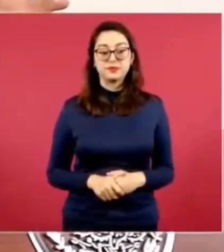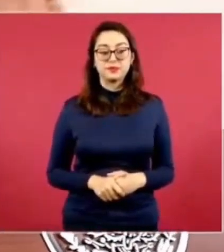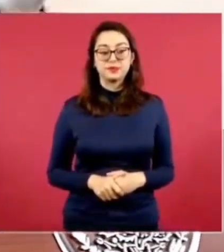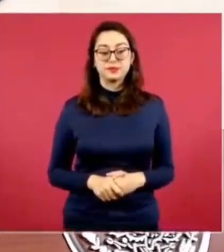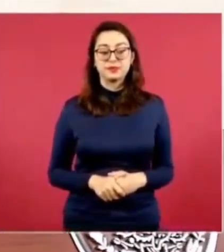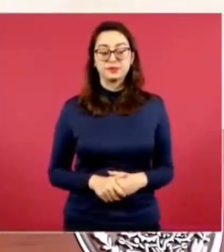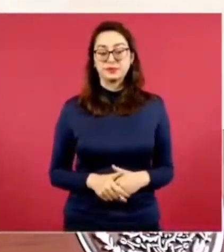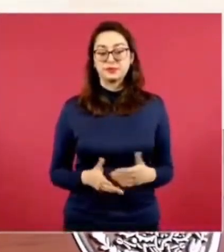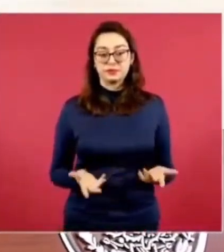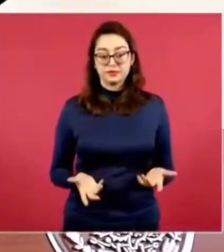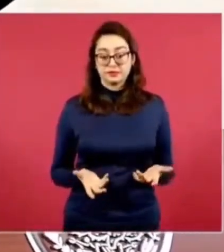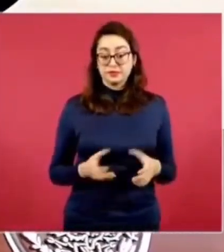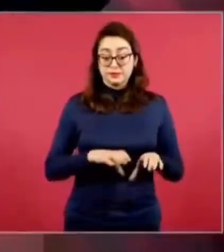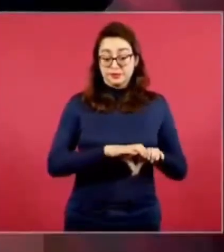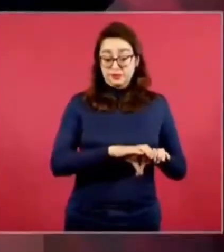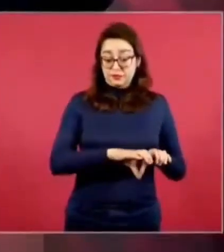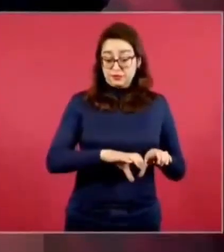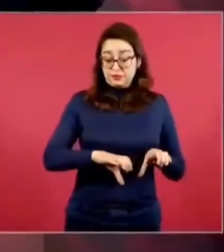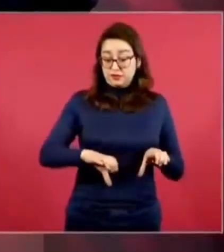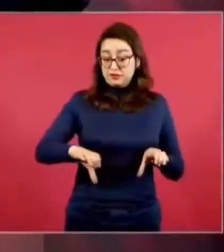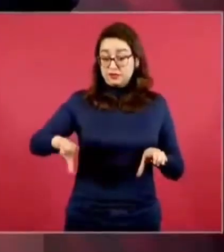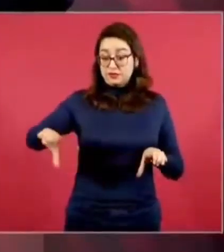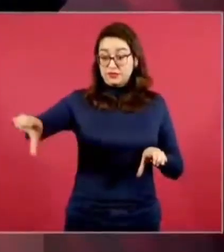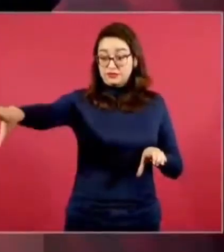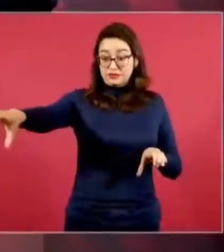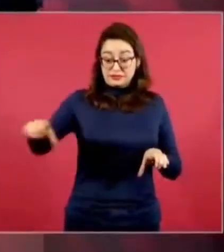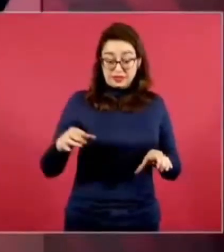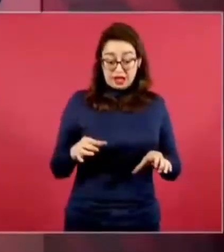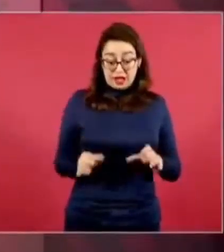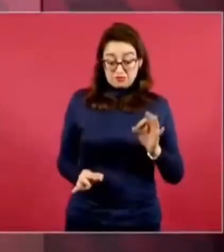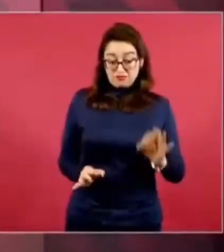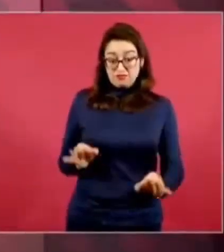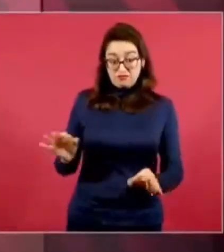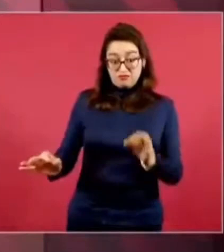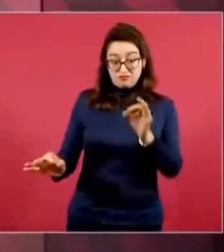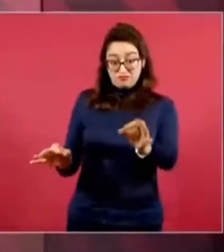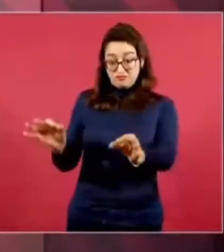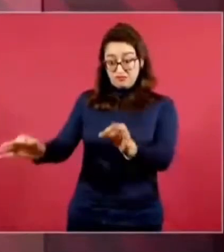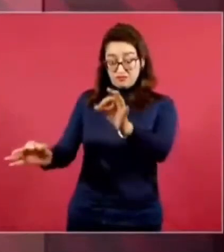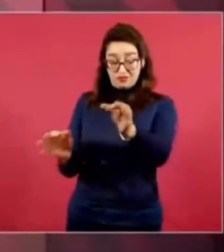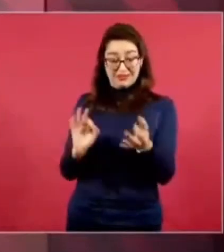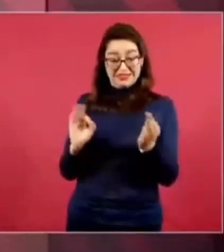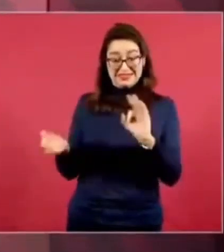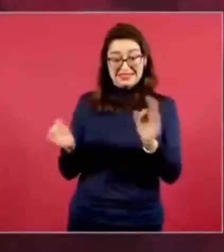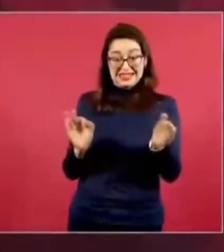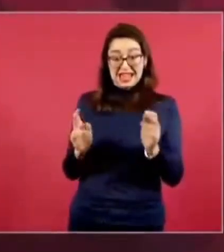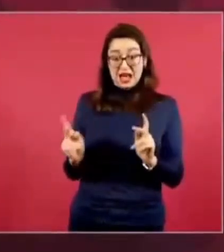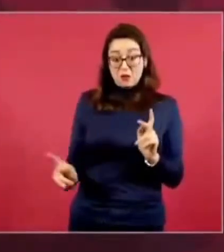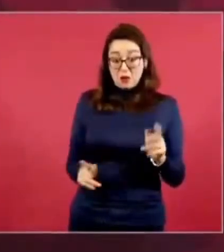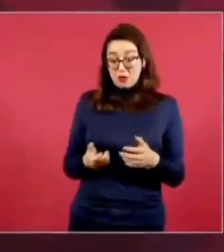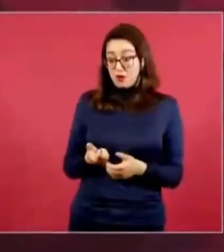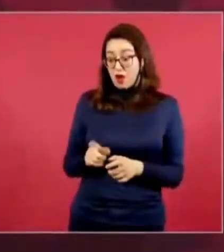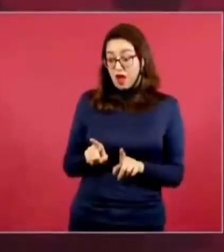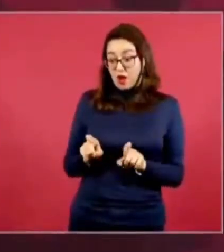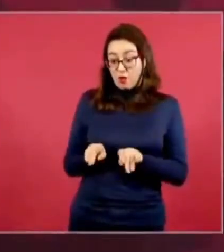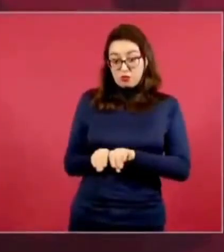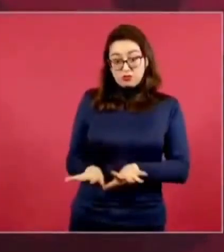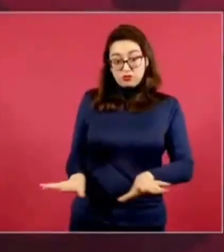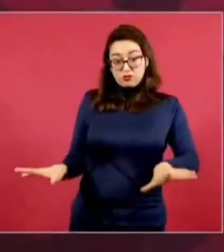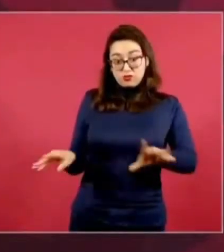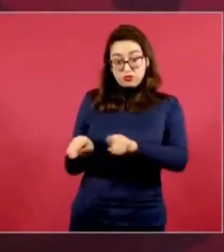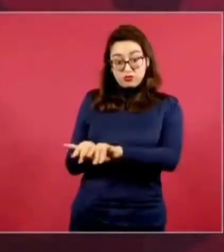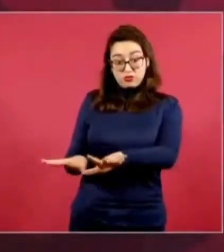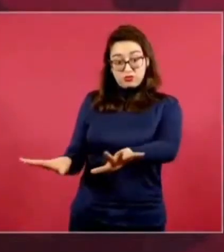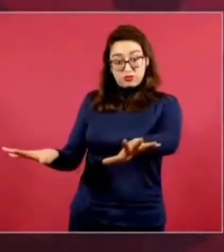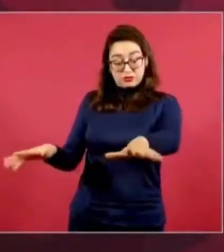todos los ejidos por todos los pueblos pero como Tenían un